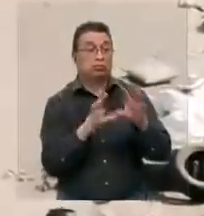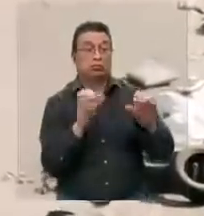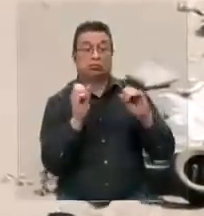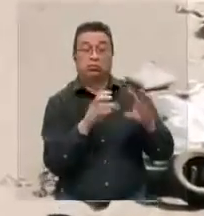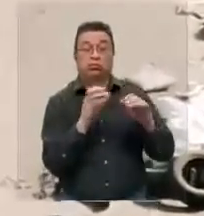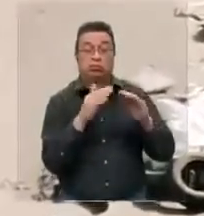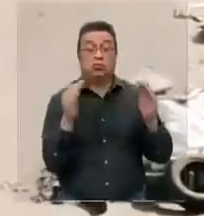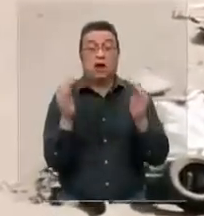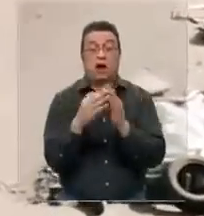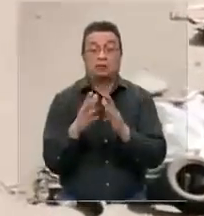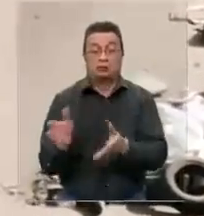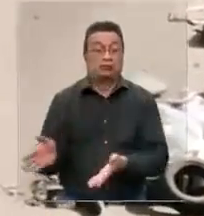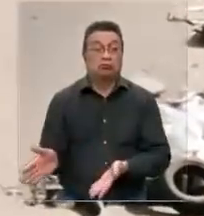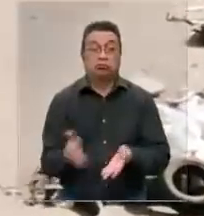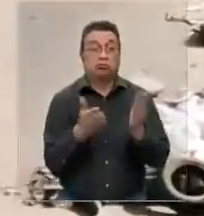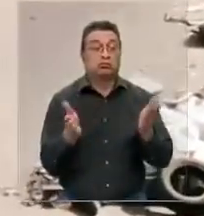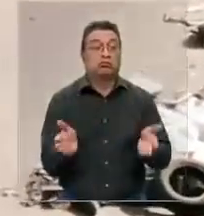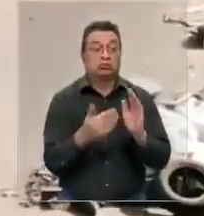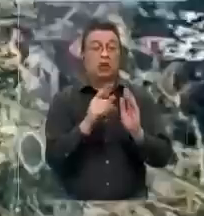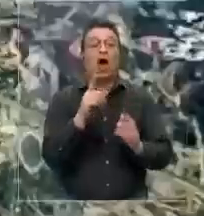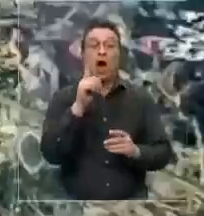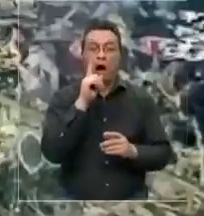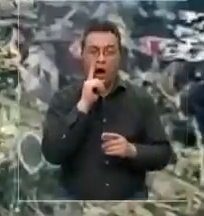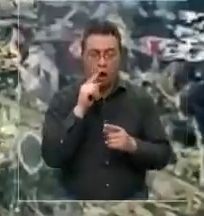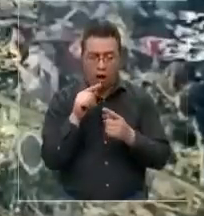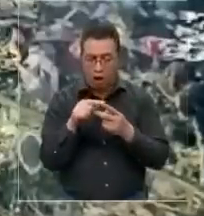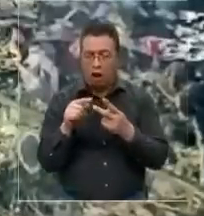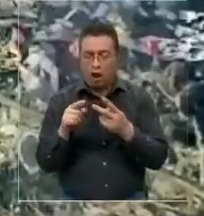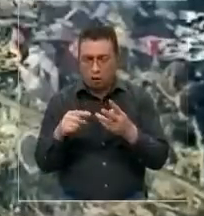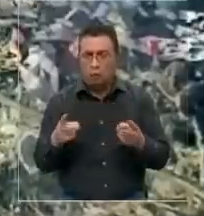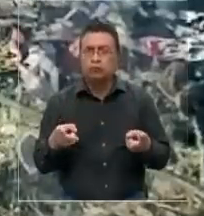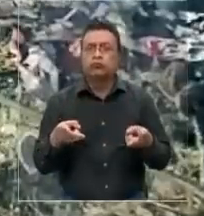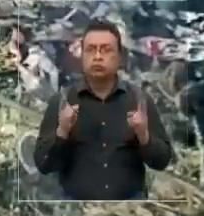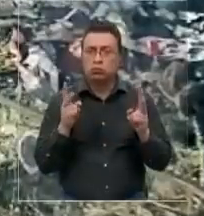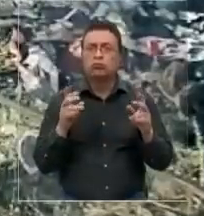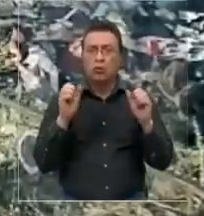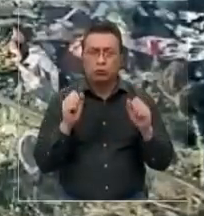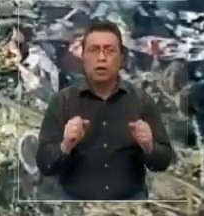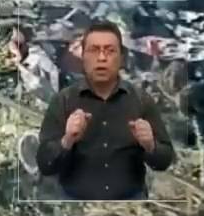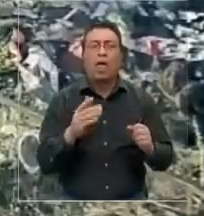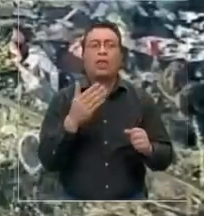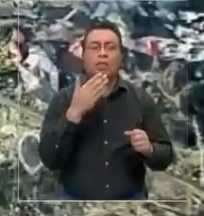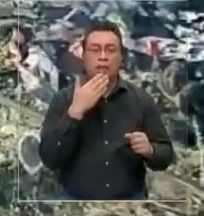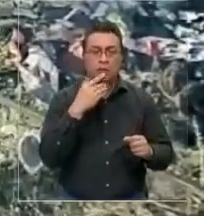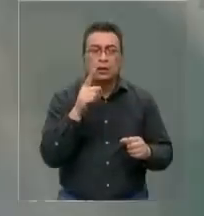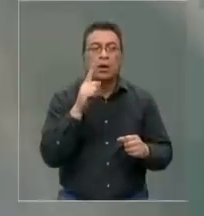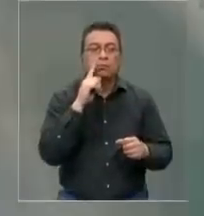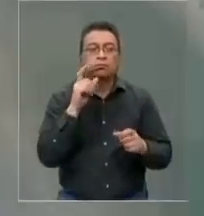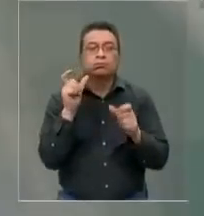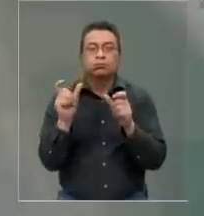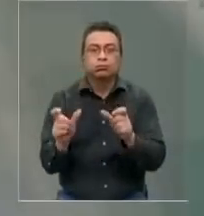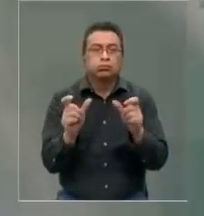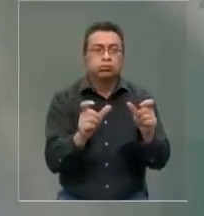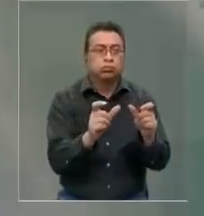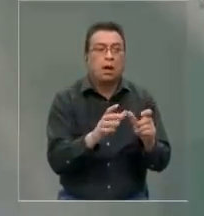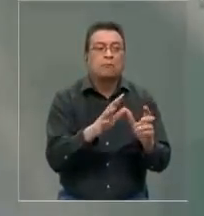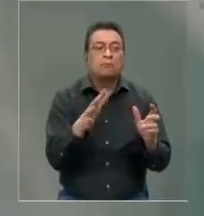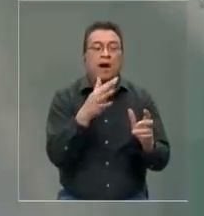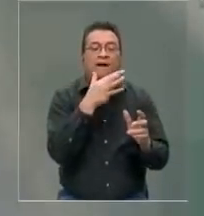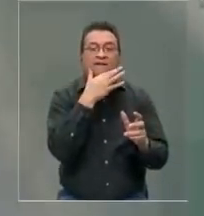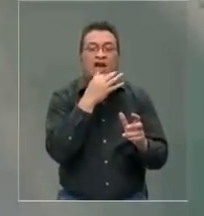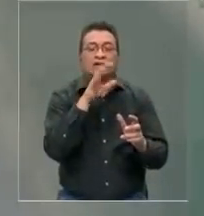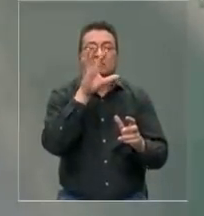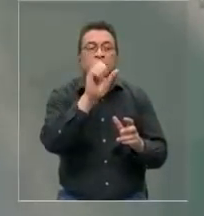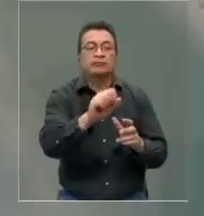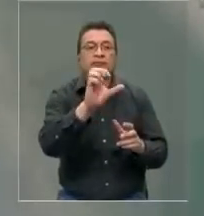residuos residenciales, pese a que hay alternativas para hacerlo, pero también para quienes fiscalizan es más fácil